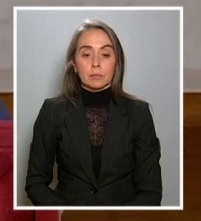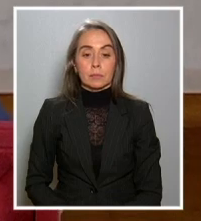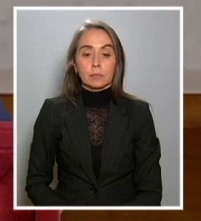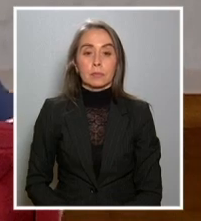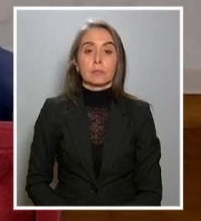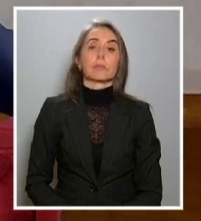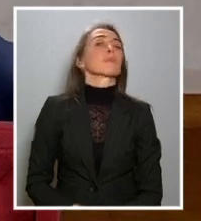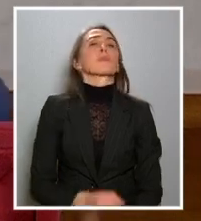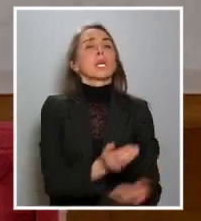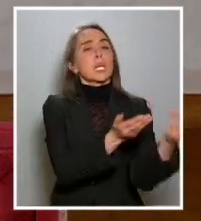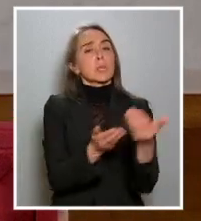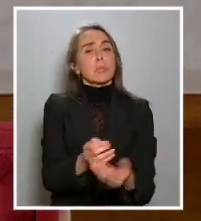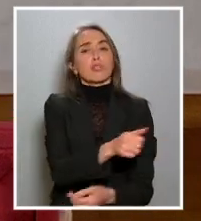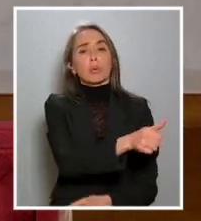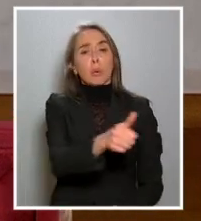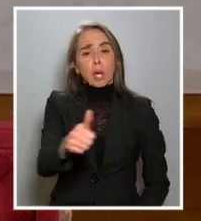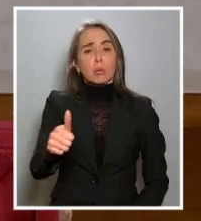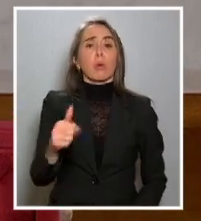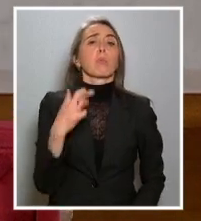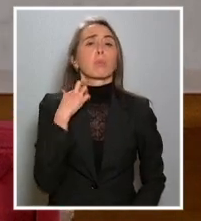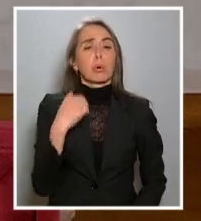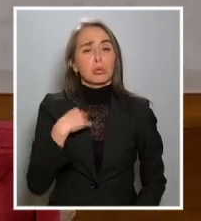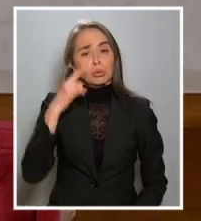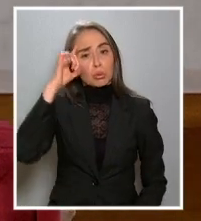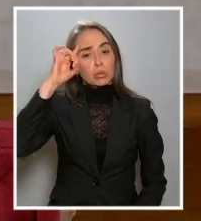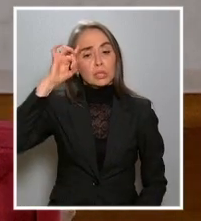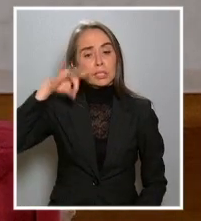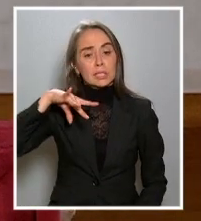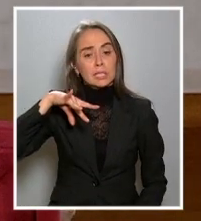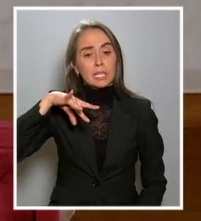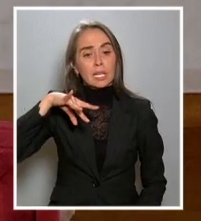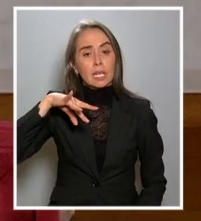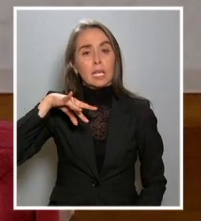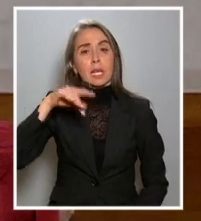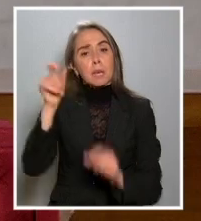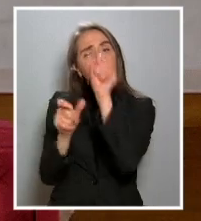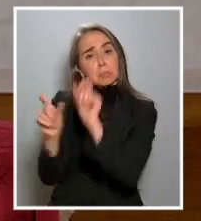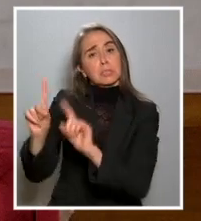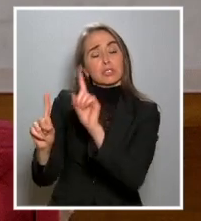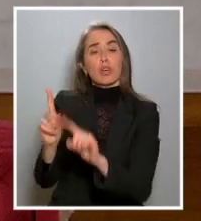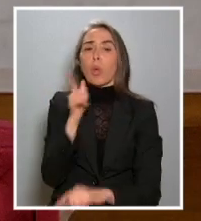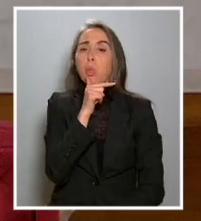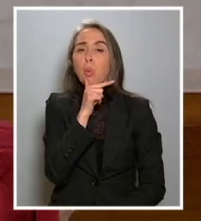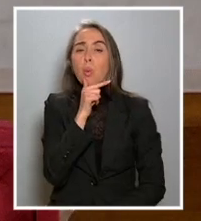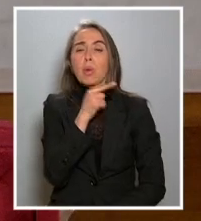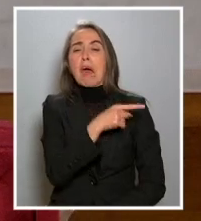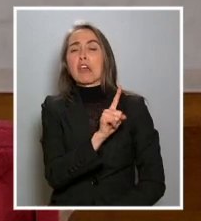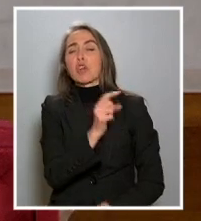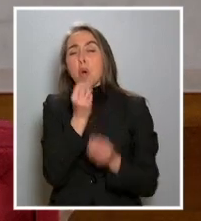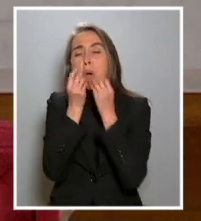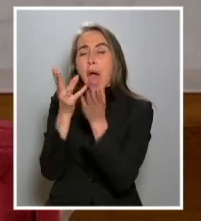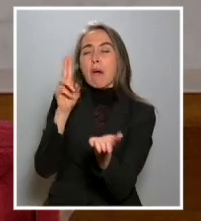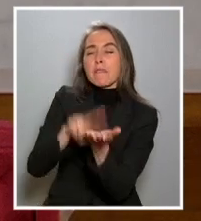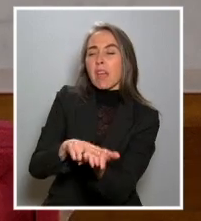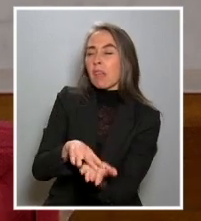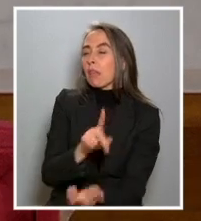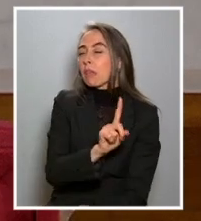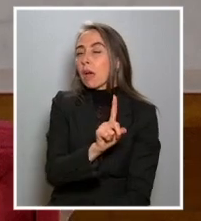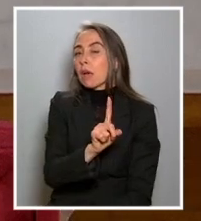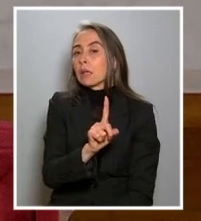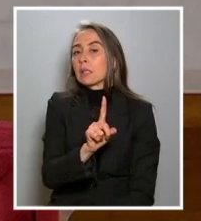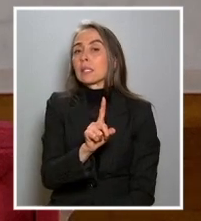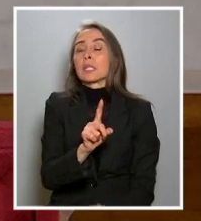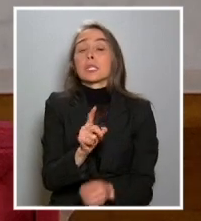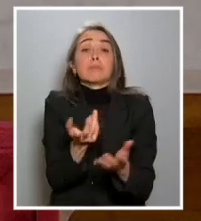a todos, porque sé que nos faltan quienes ponen en duda nuestra sinceridad, porque ante